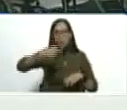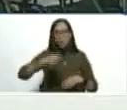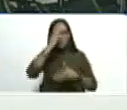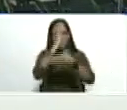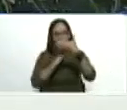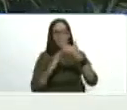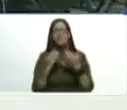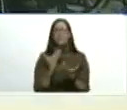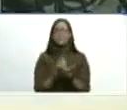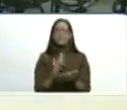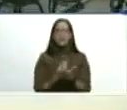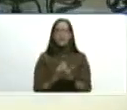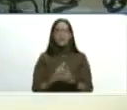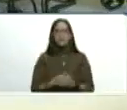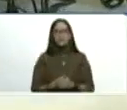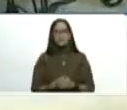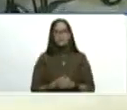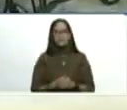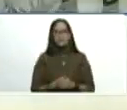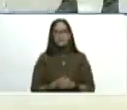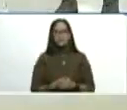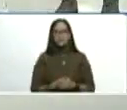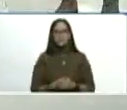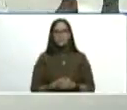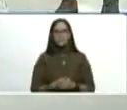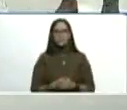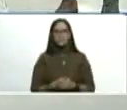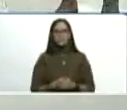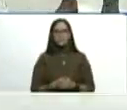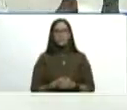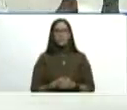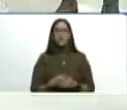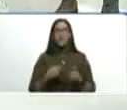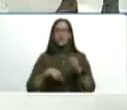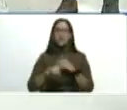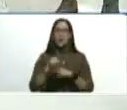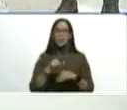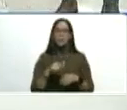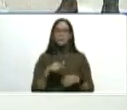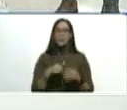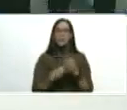y de Maturín. Ahora nos vamos a los Flores de Catia.